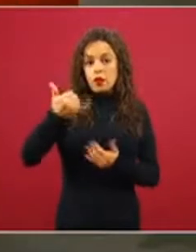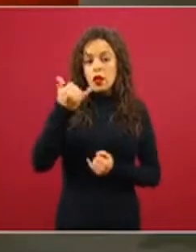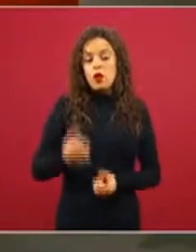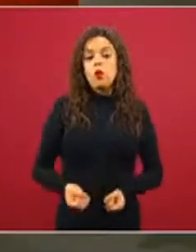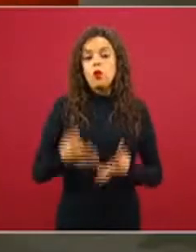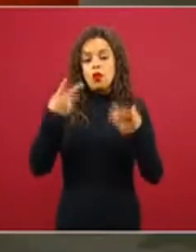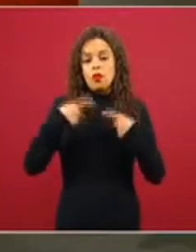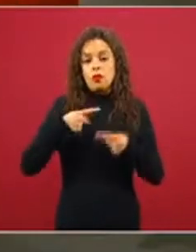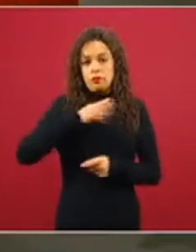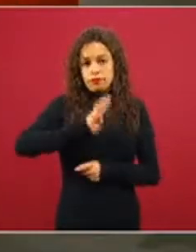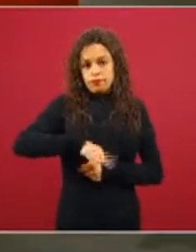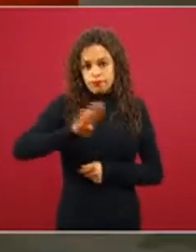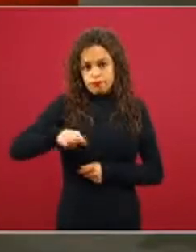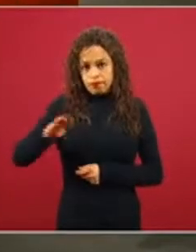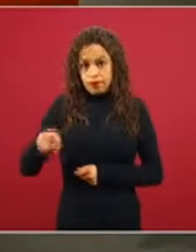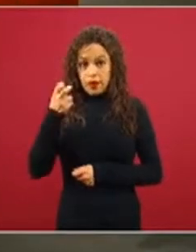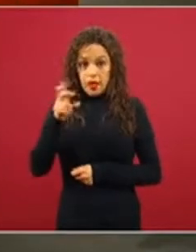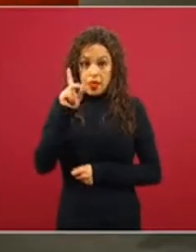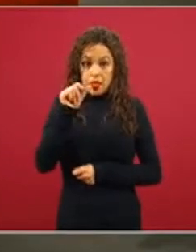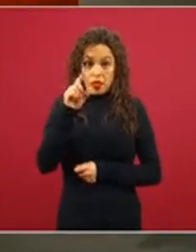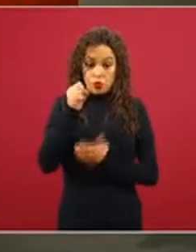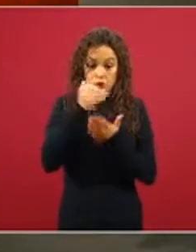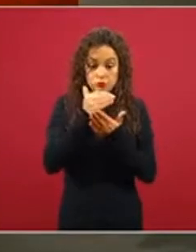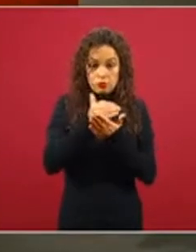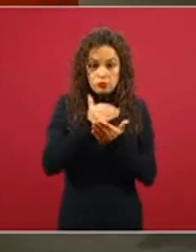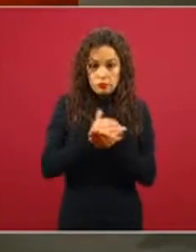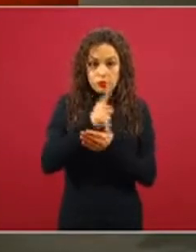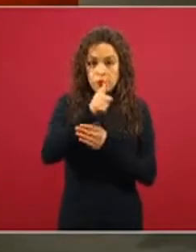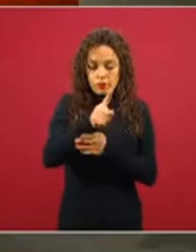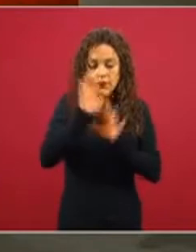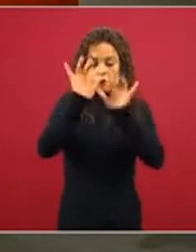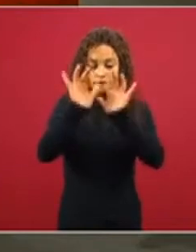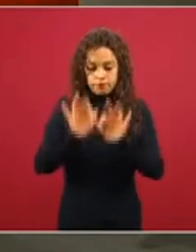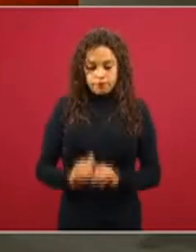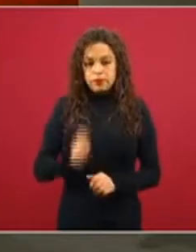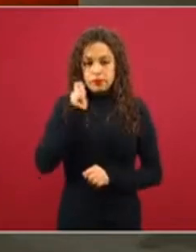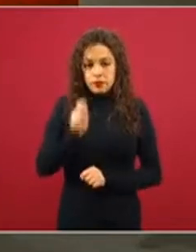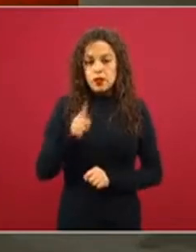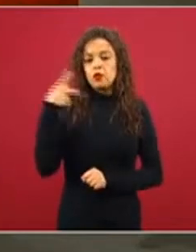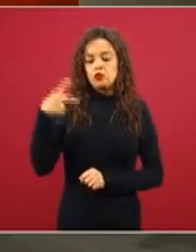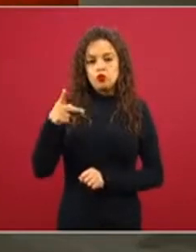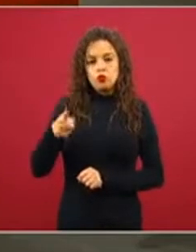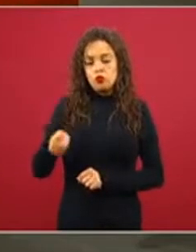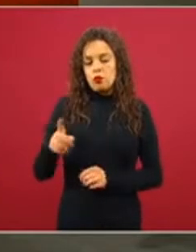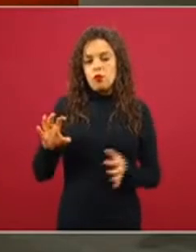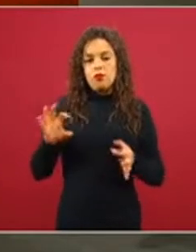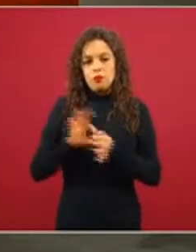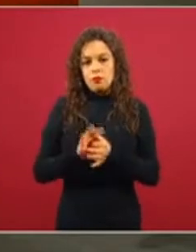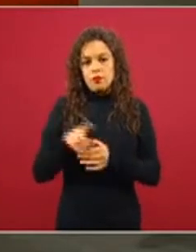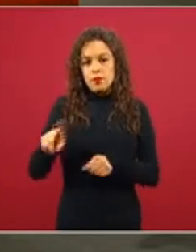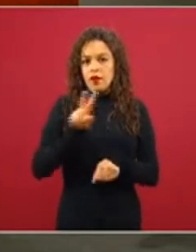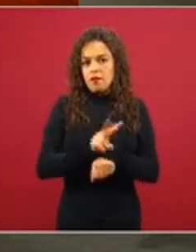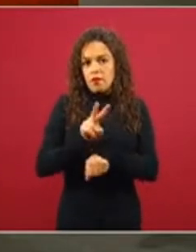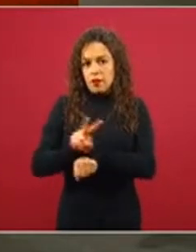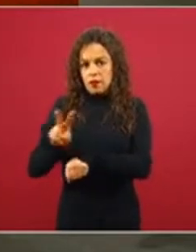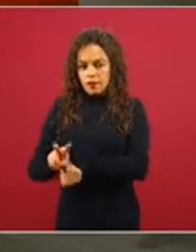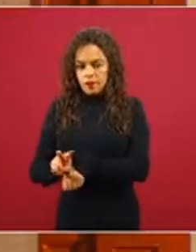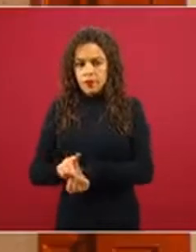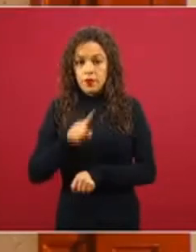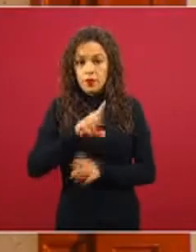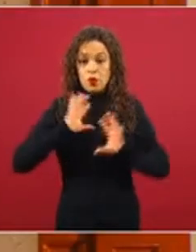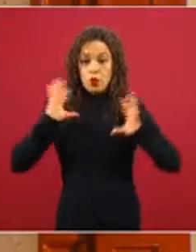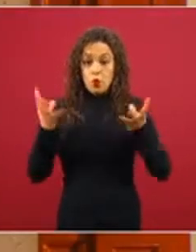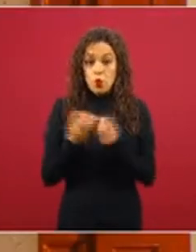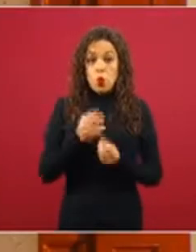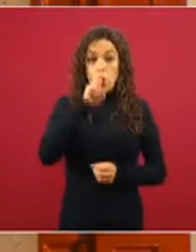decir, aporta estos datos al modelo de vigilancia. Por lo tanto, entre las USMER y las no USMER podemos conocer cuál es